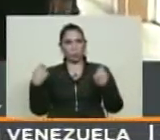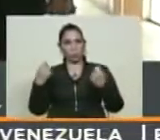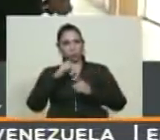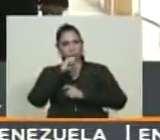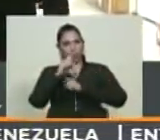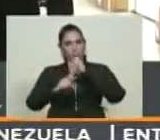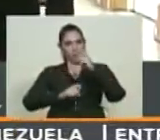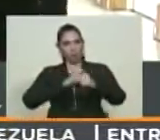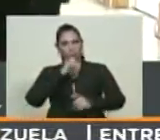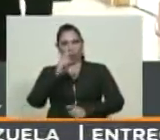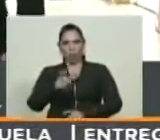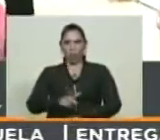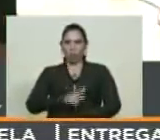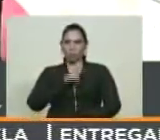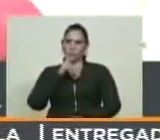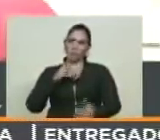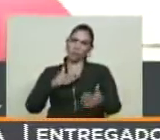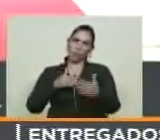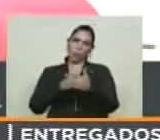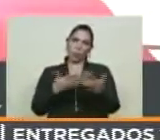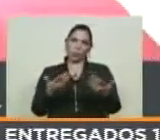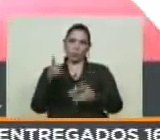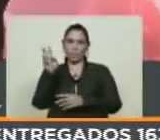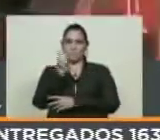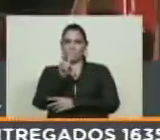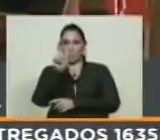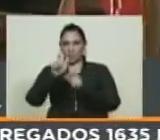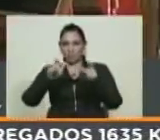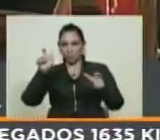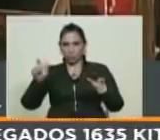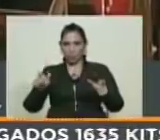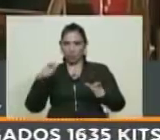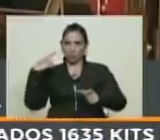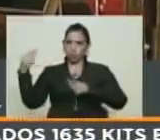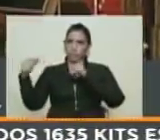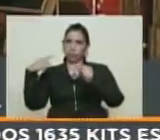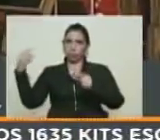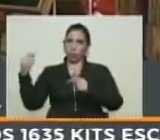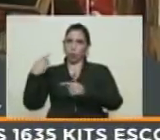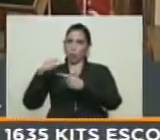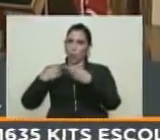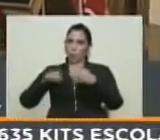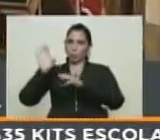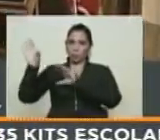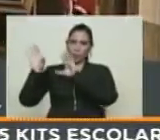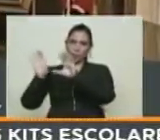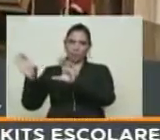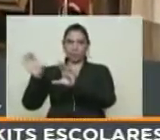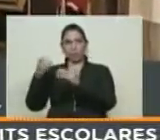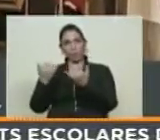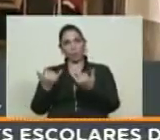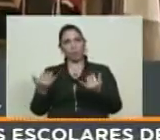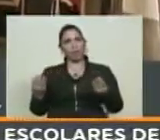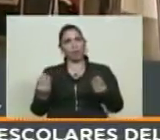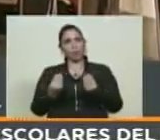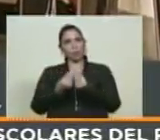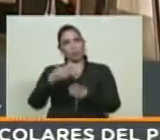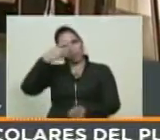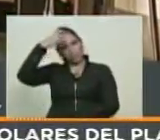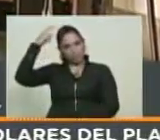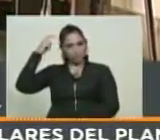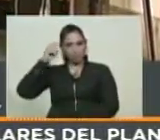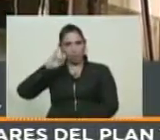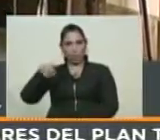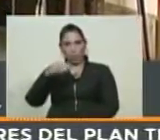y xenofobia en contra de los venezolanos en el exterior. A esta hora la acompaña el canciller de la República Bolivariana